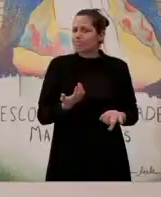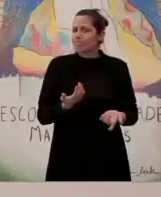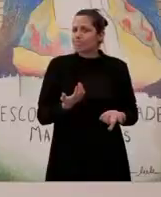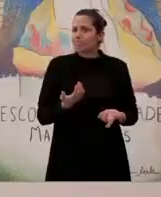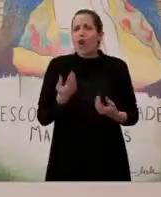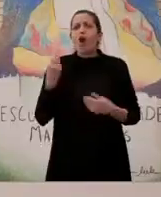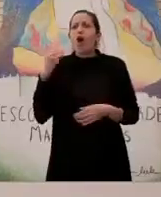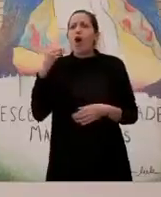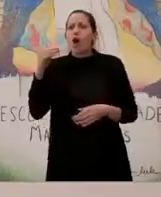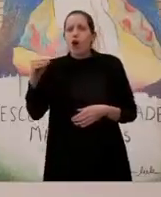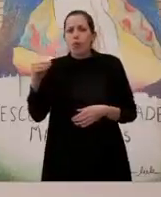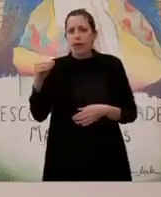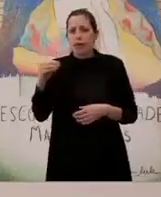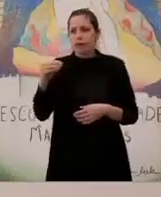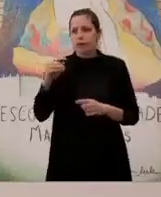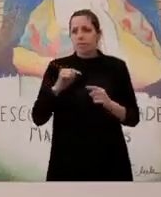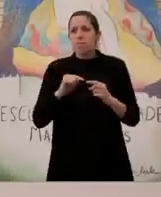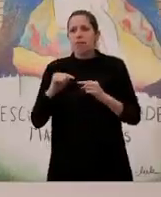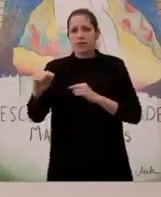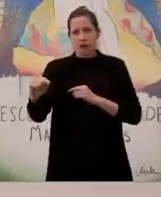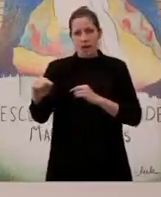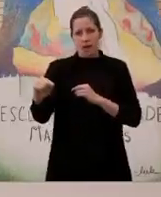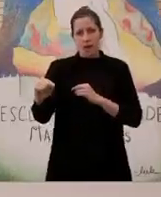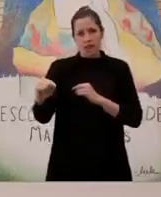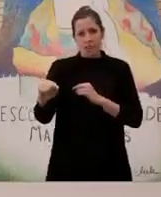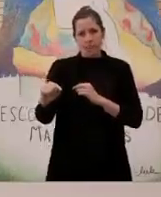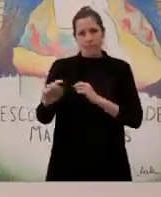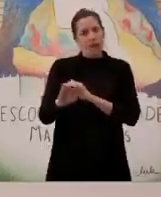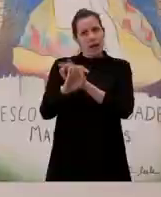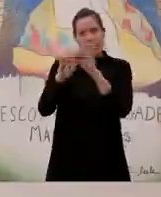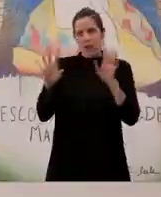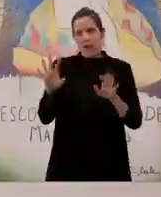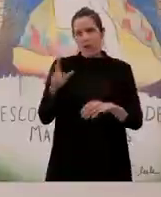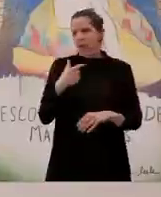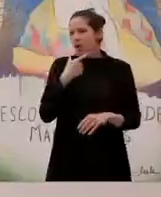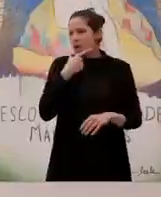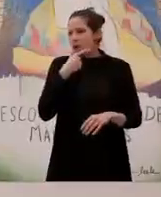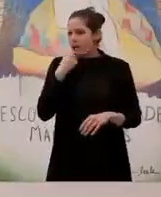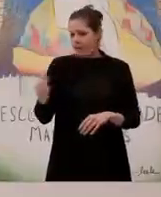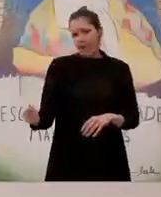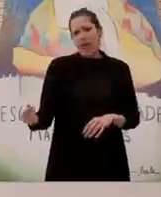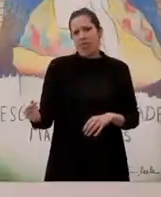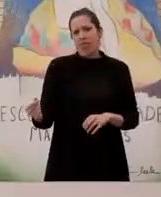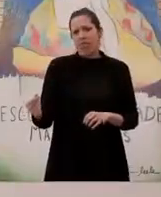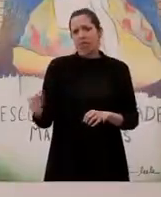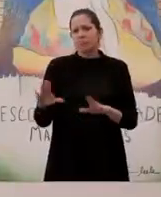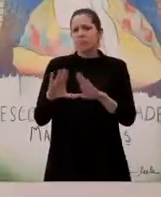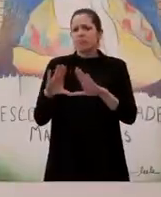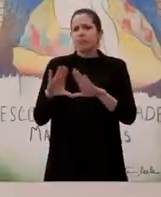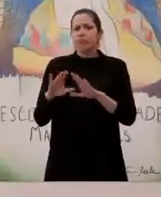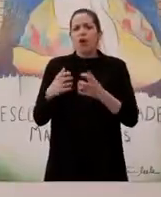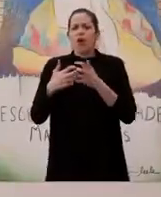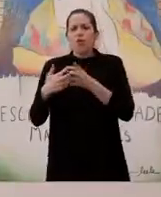hombres que enseñan feministas que es muy fácil muy fácil que abarricada se abandone y cuando abarricada se abandona